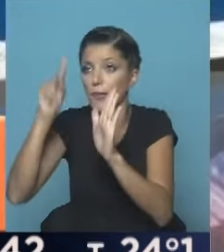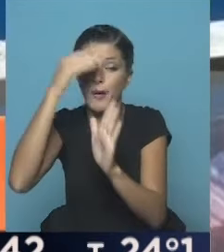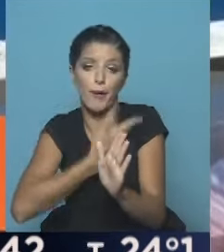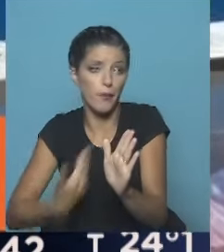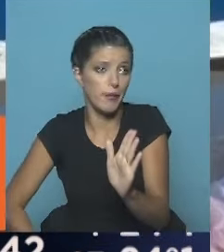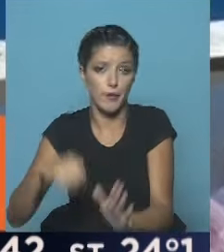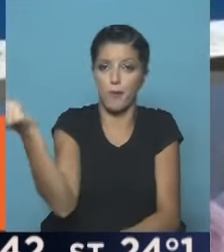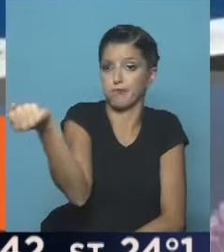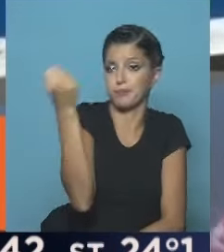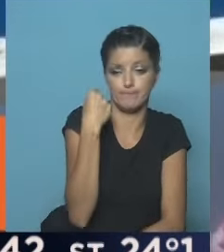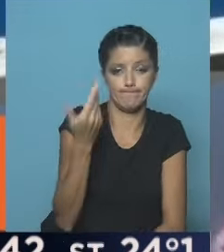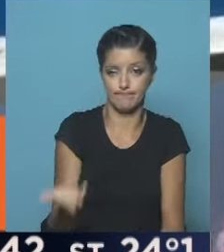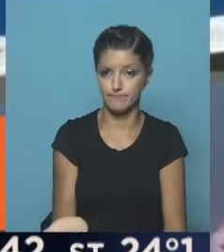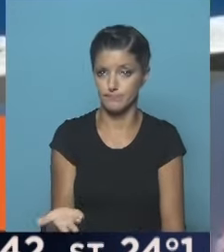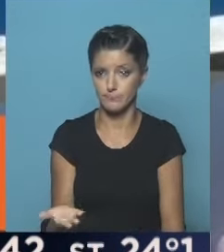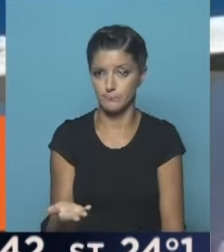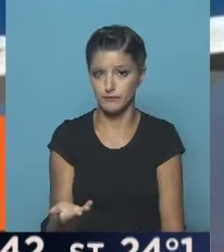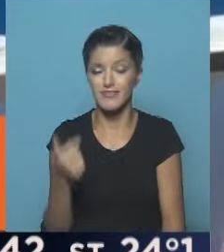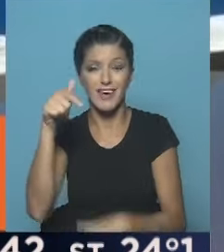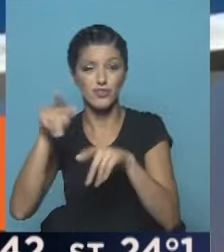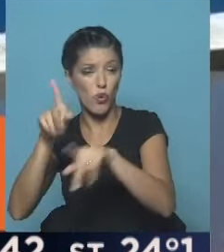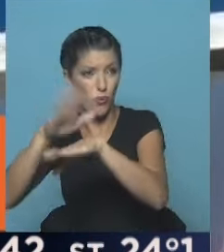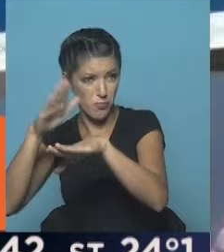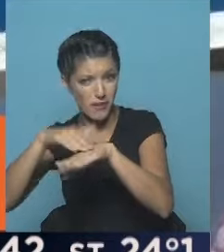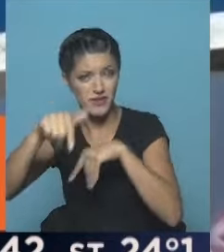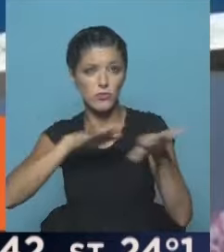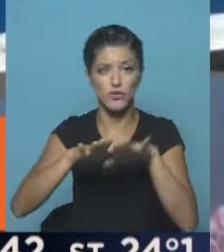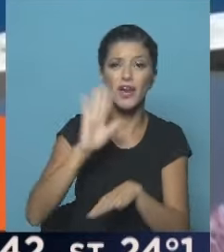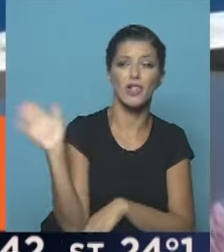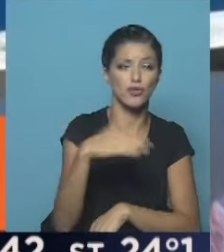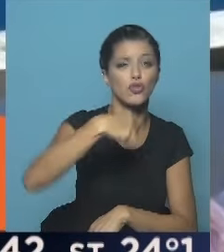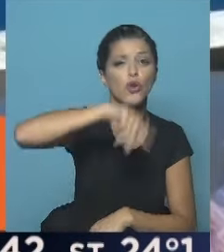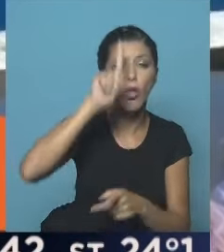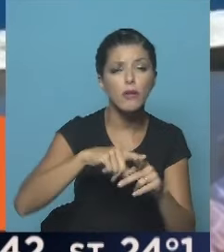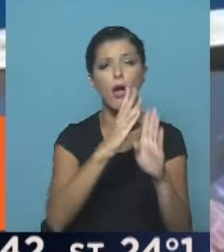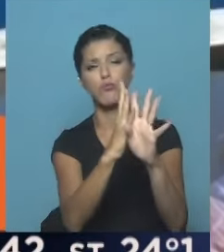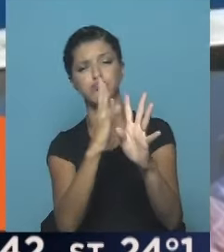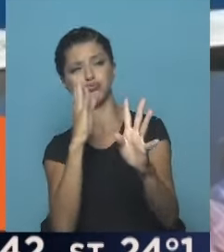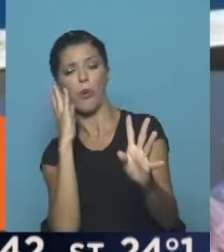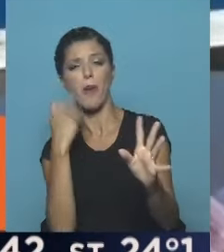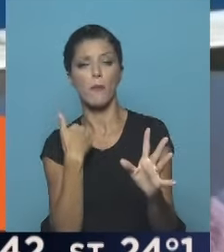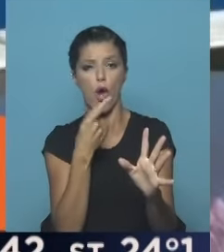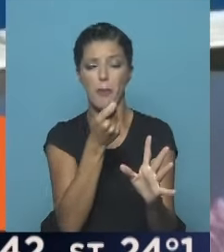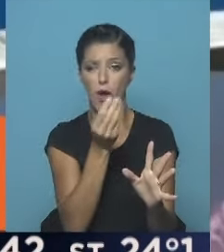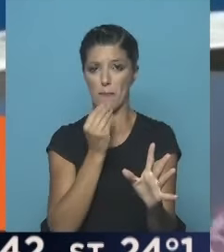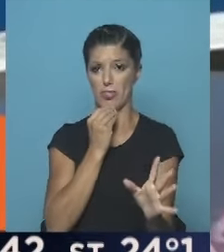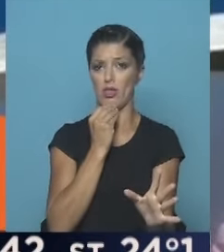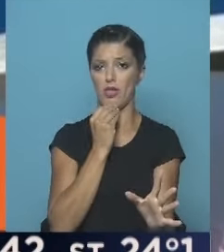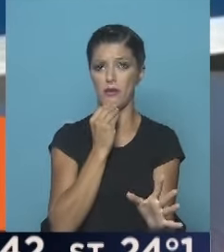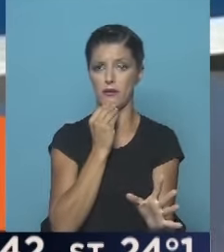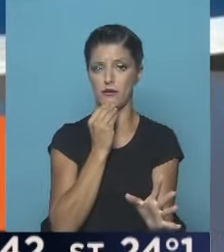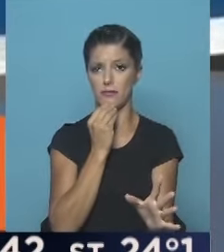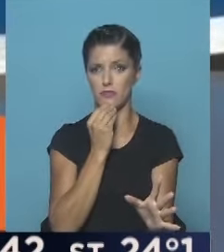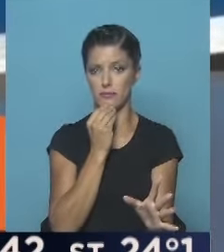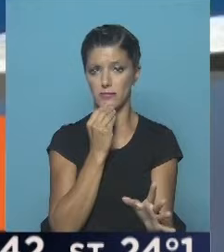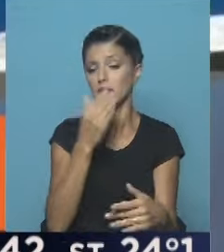que hace es crear esta situación donde nosotros pasamos todo un día haciendo cola para conseguir comida y con eso no